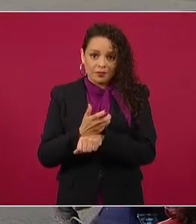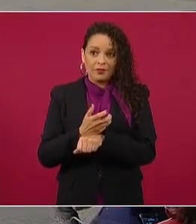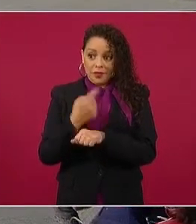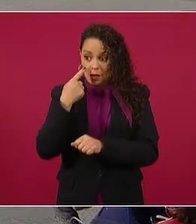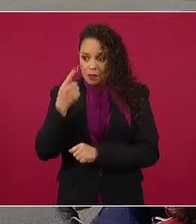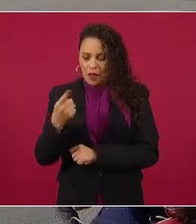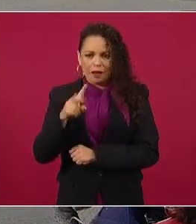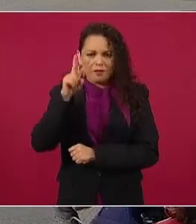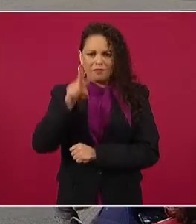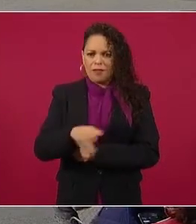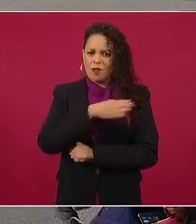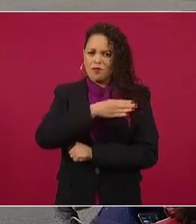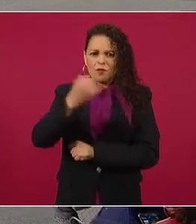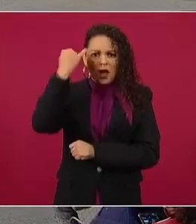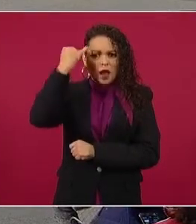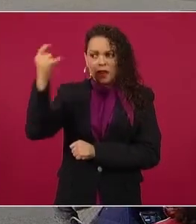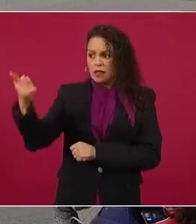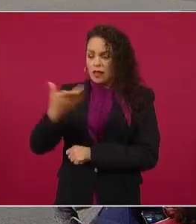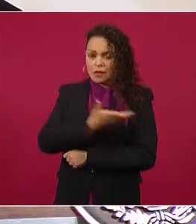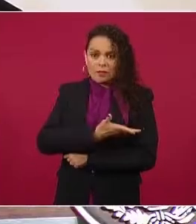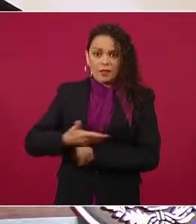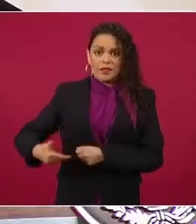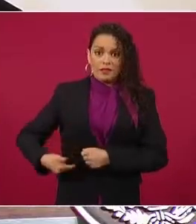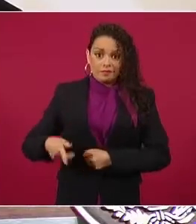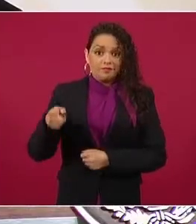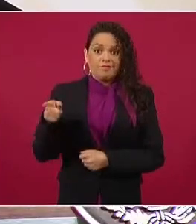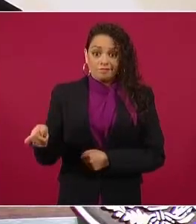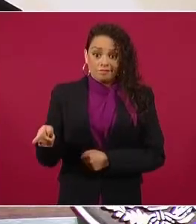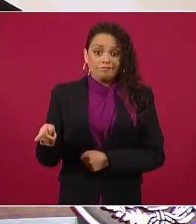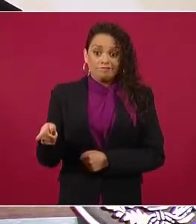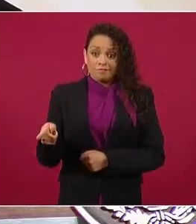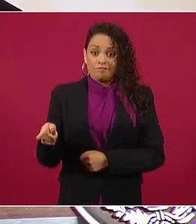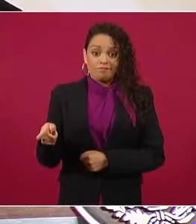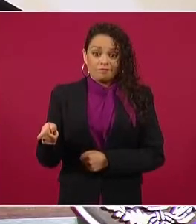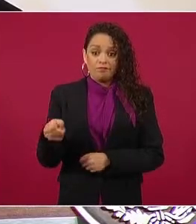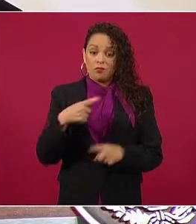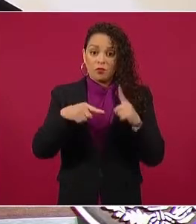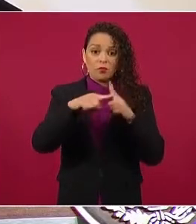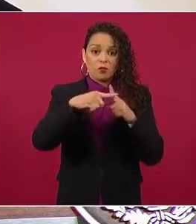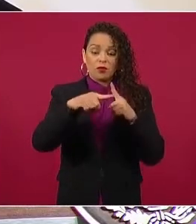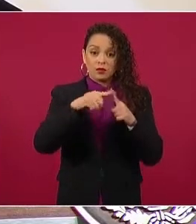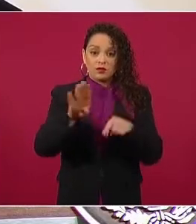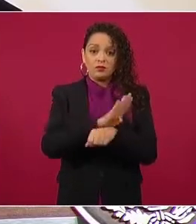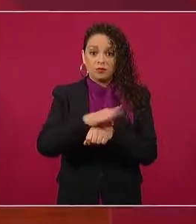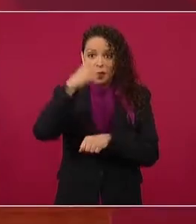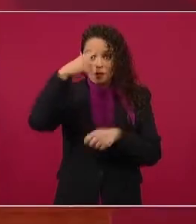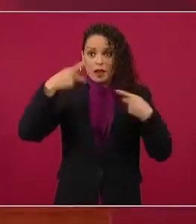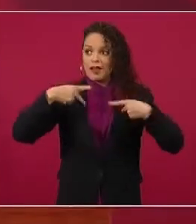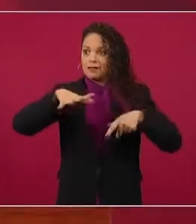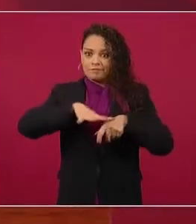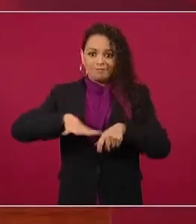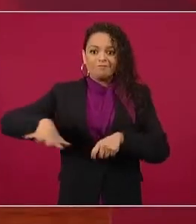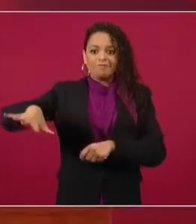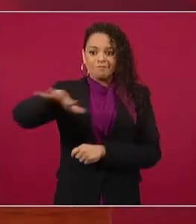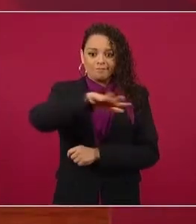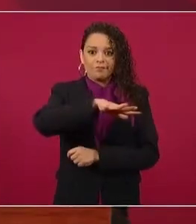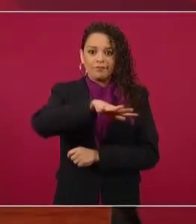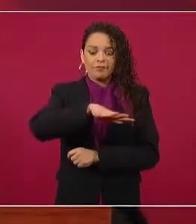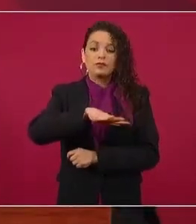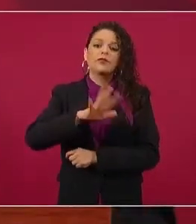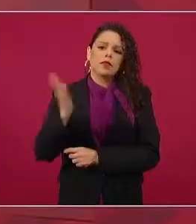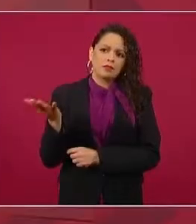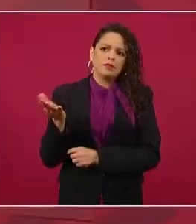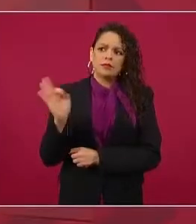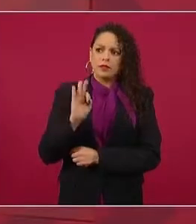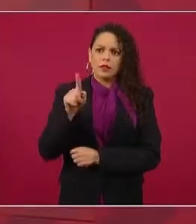buena idea del señor presidente de esta buena acción para la población. Entonces, si usted me permite